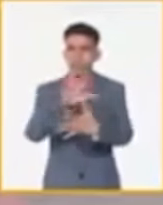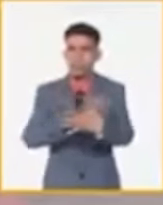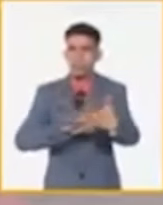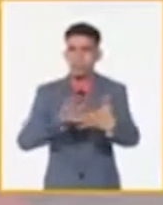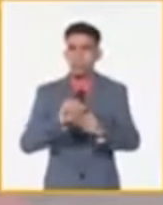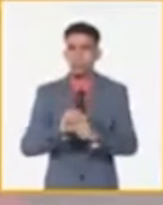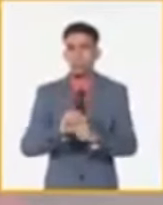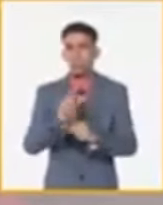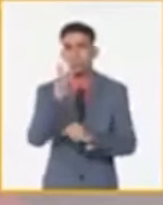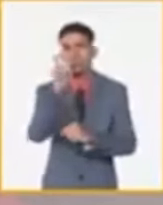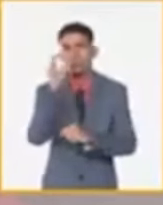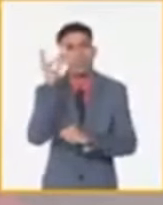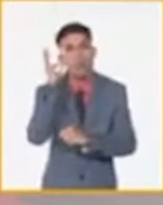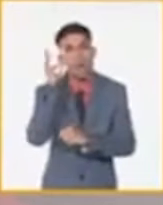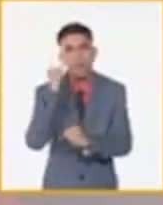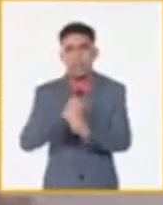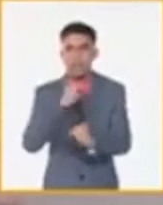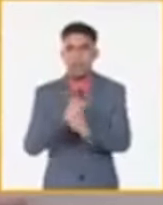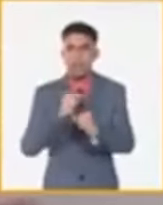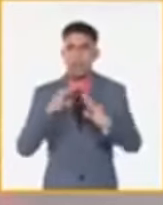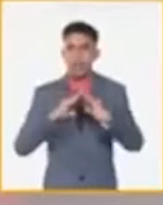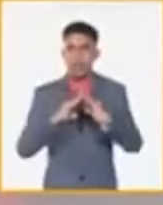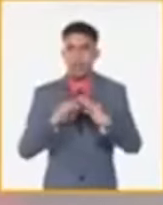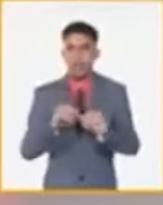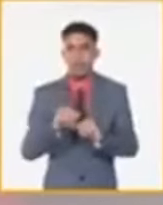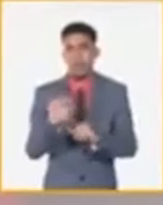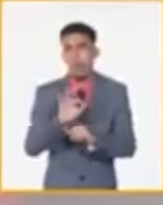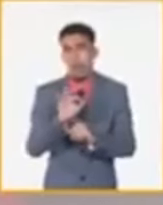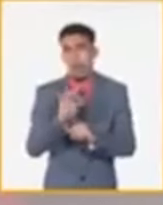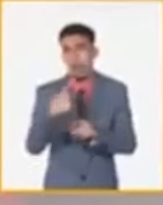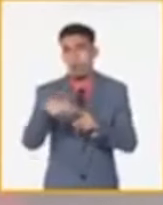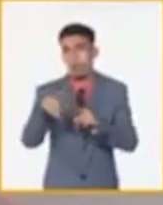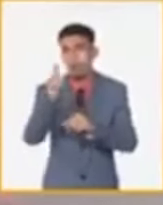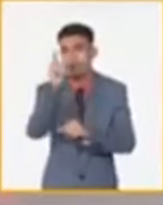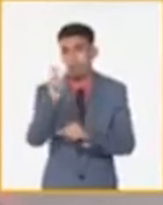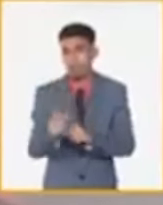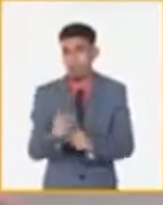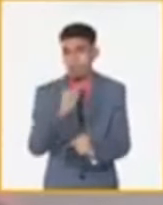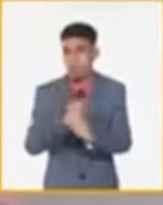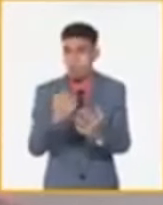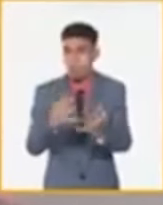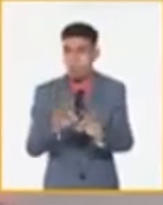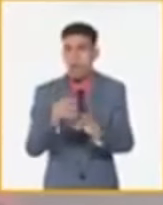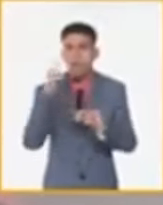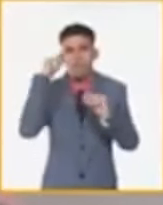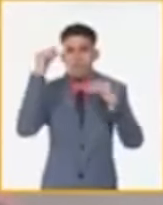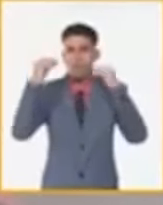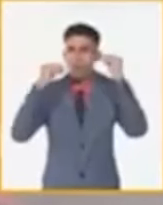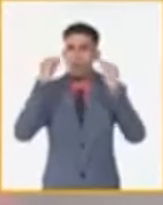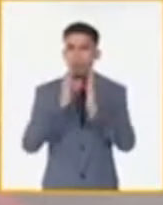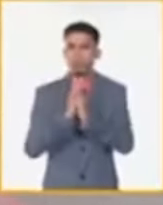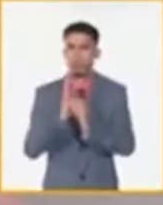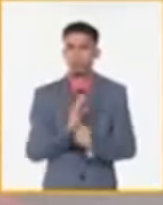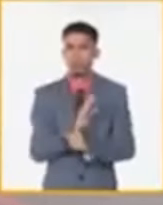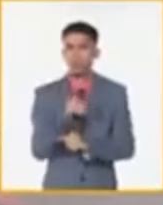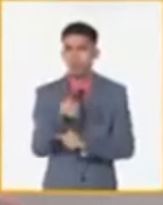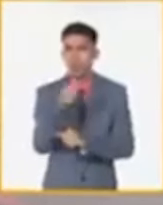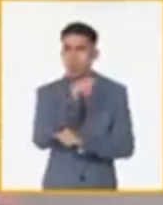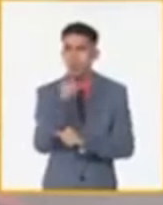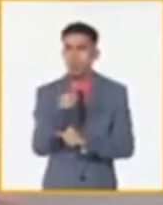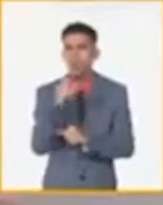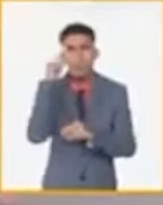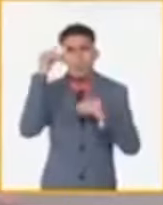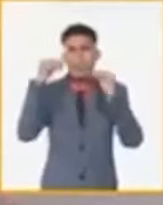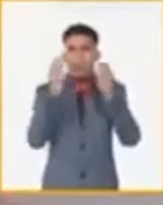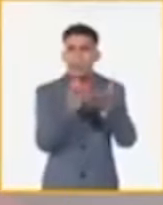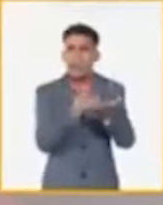um na ama de casa de um Senor obreiro é um pensamento religioso tu prun piensas de La Vida